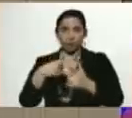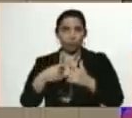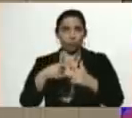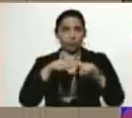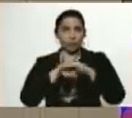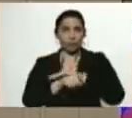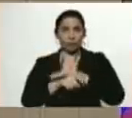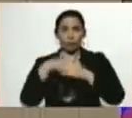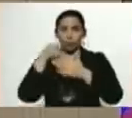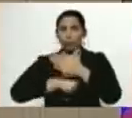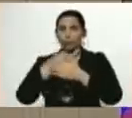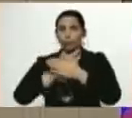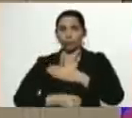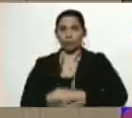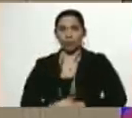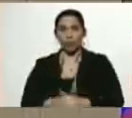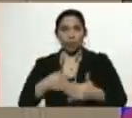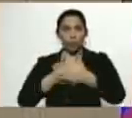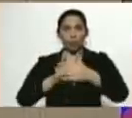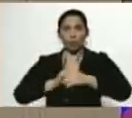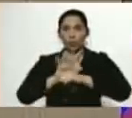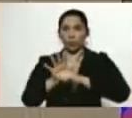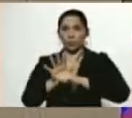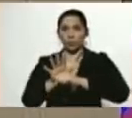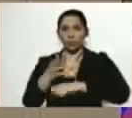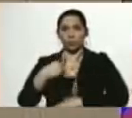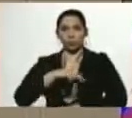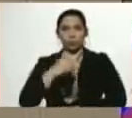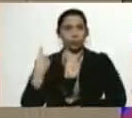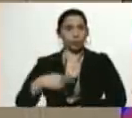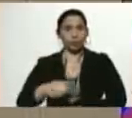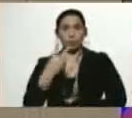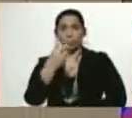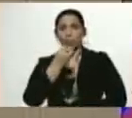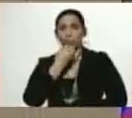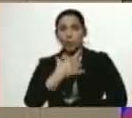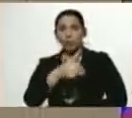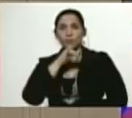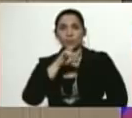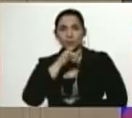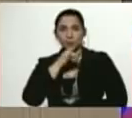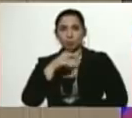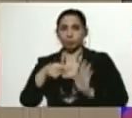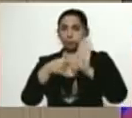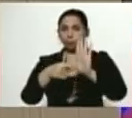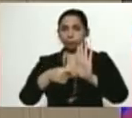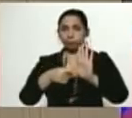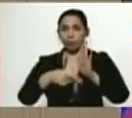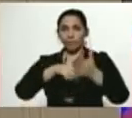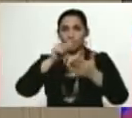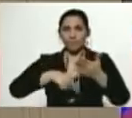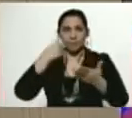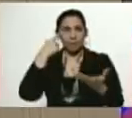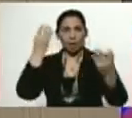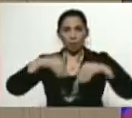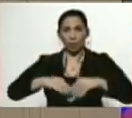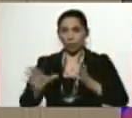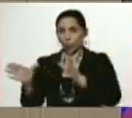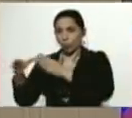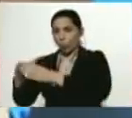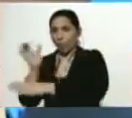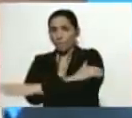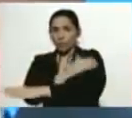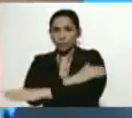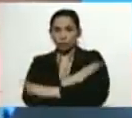esta lucha contra el COVID-19 tenemos dos buenas noticias que presentar. La firma del convenio entre un sector de la oposición